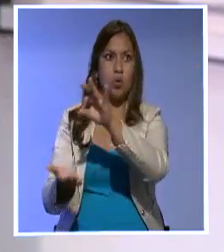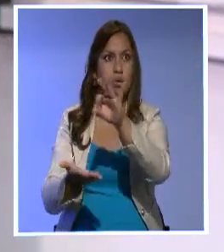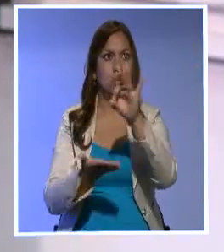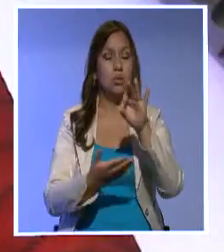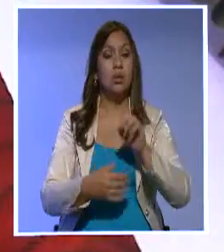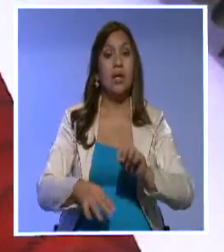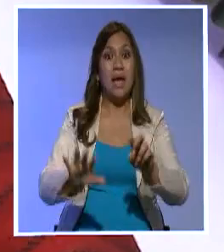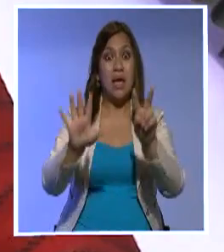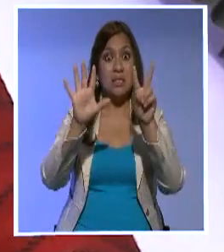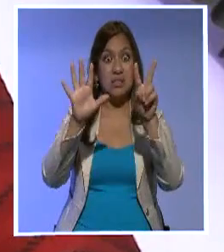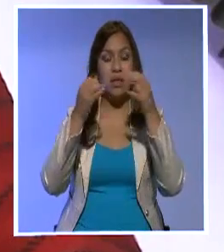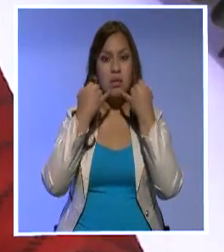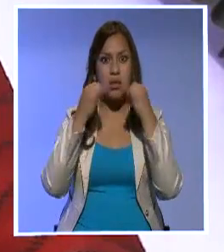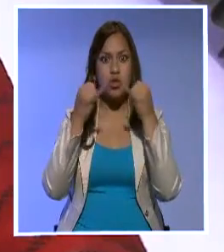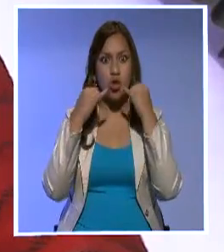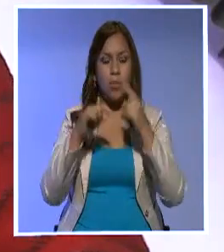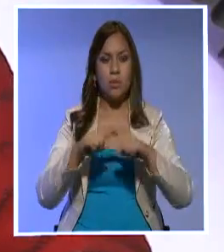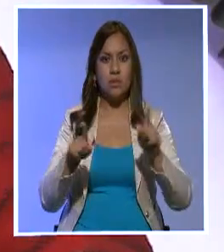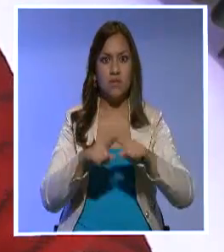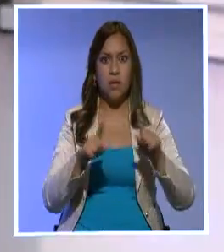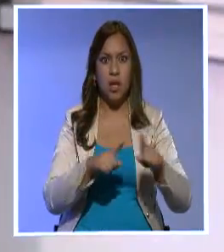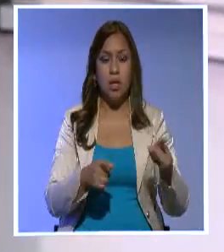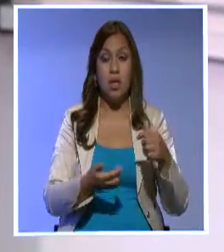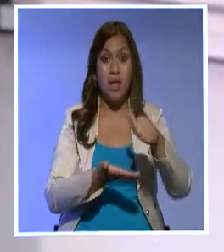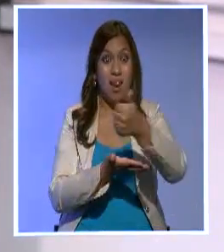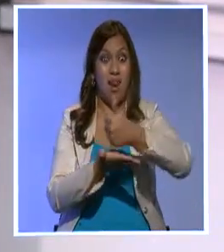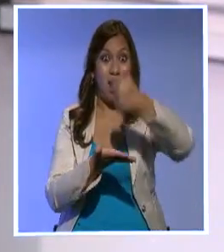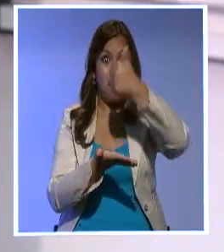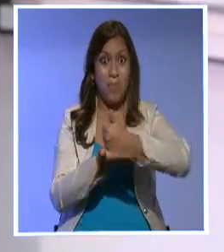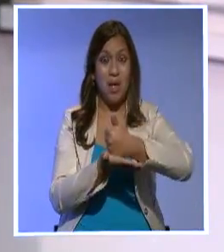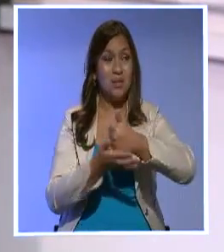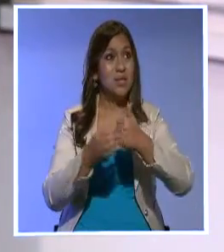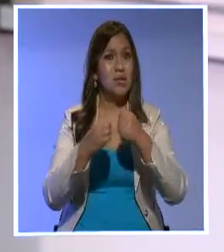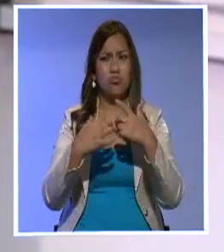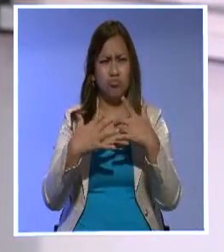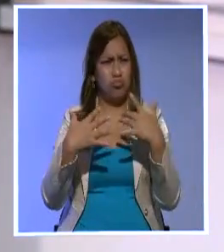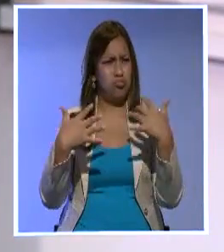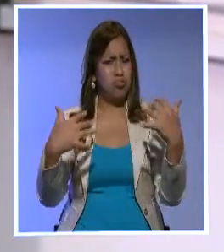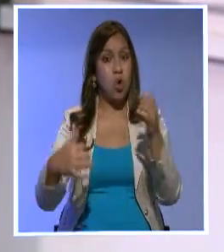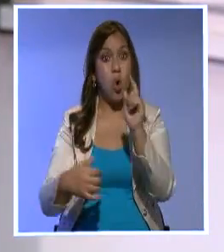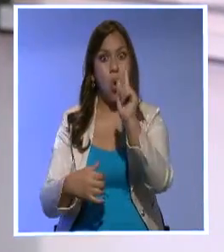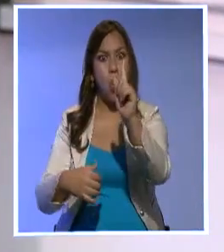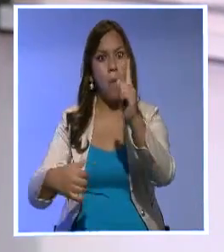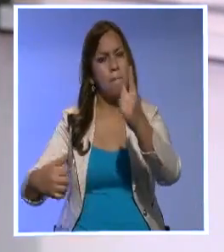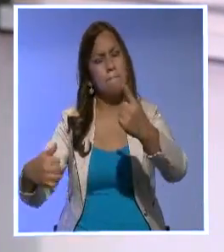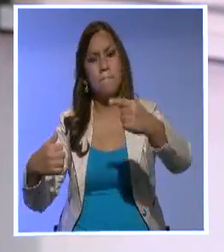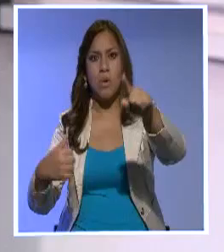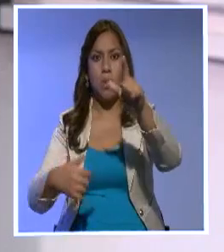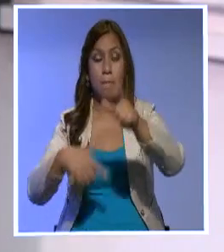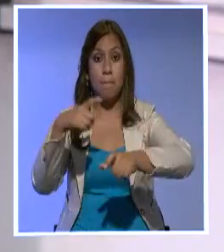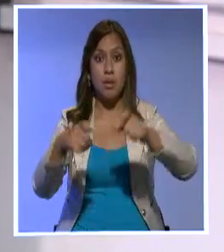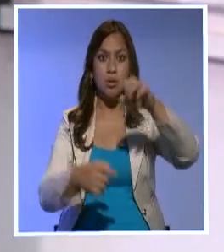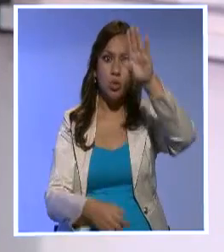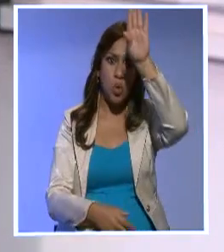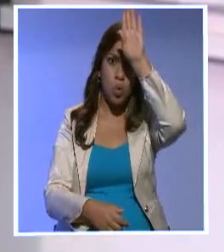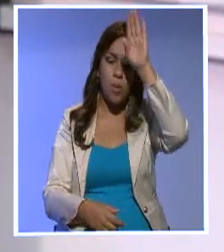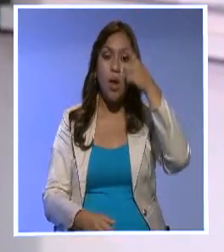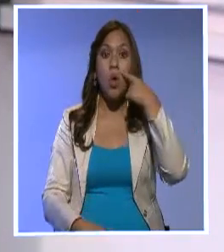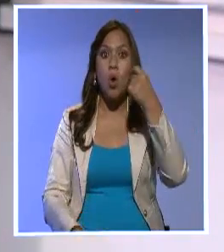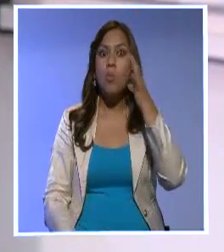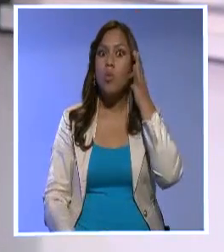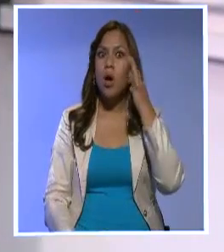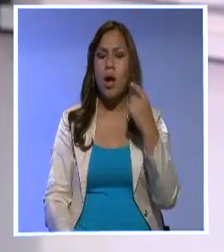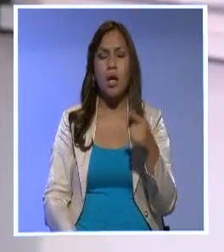diferentes ante una plaza repleta de más de un millón de cubanos y cubanas que sin